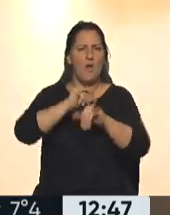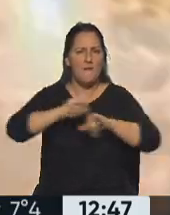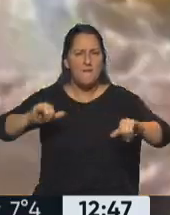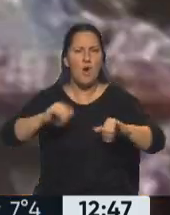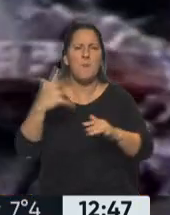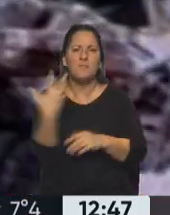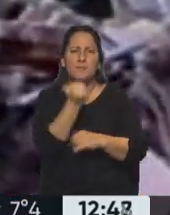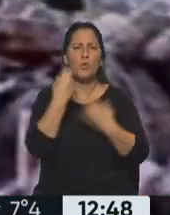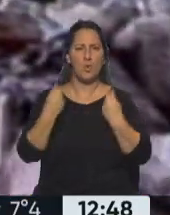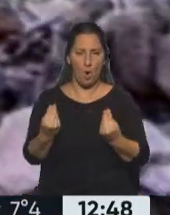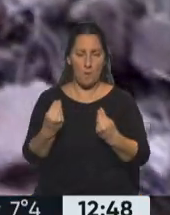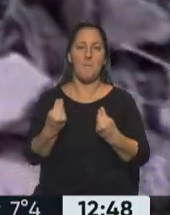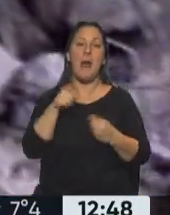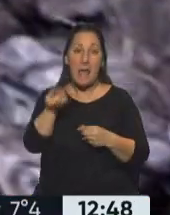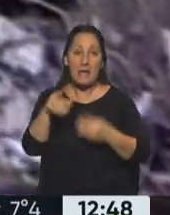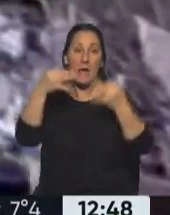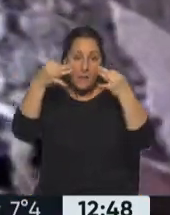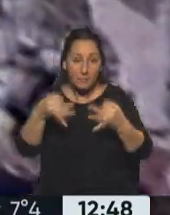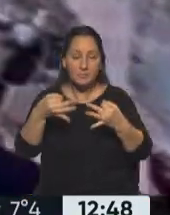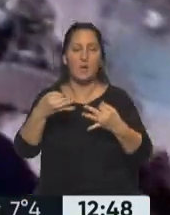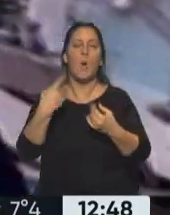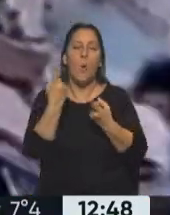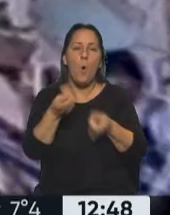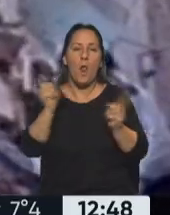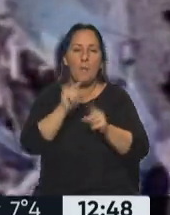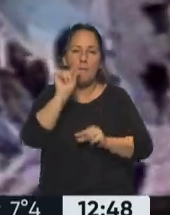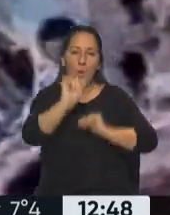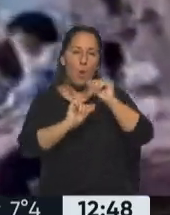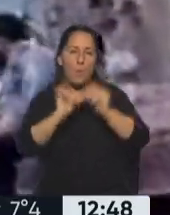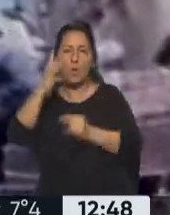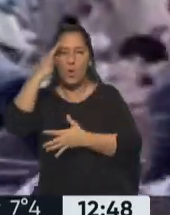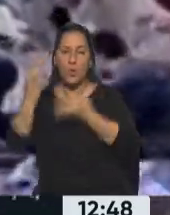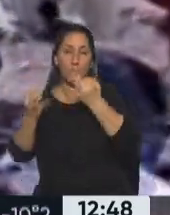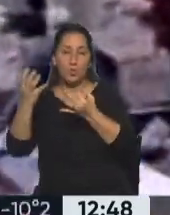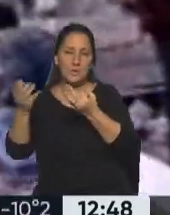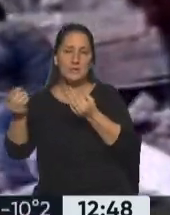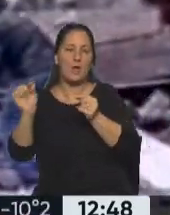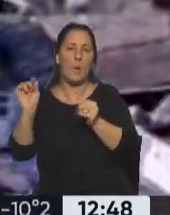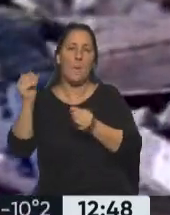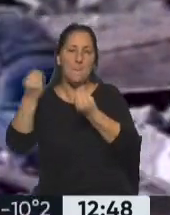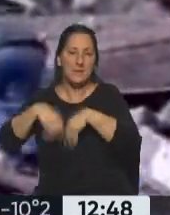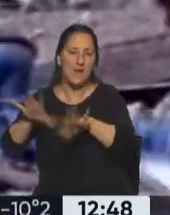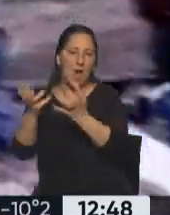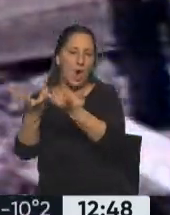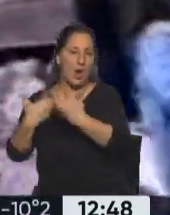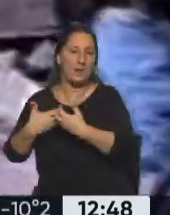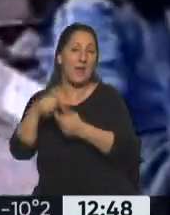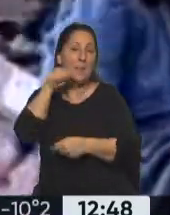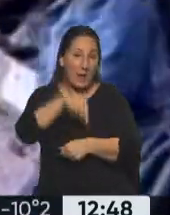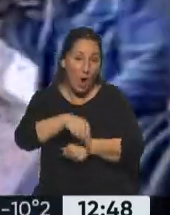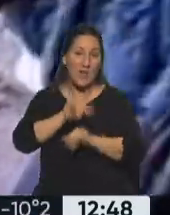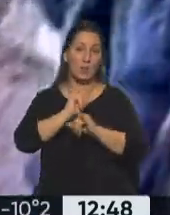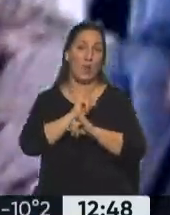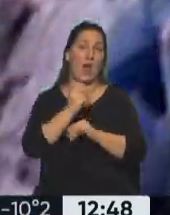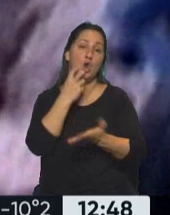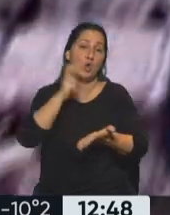información para poder entonces reconstruir jurídicamente lo que hoy tenemos como noticia la información periodística también